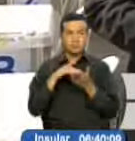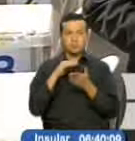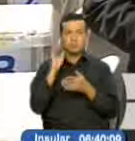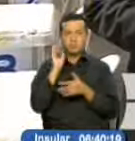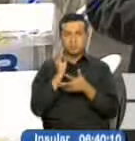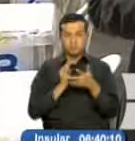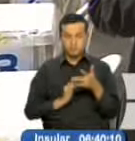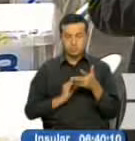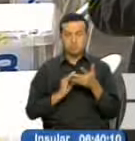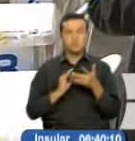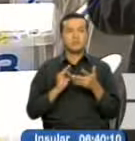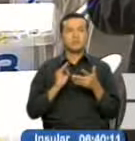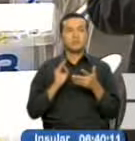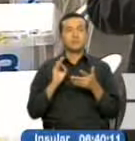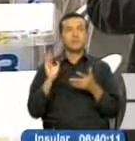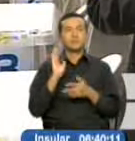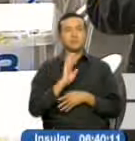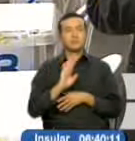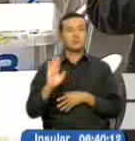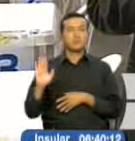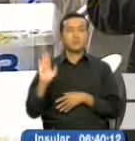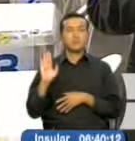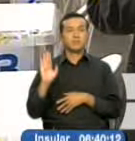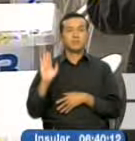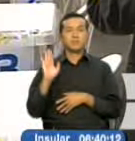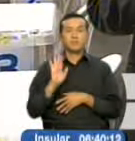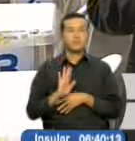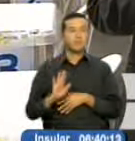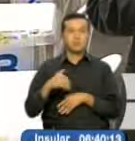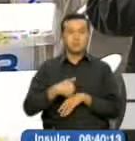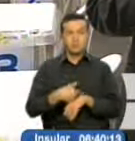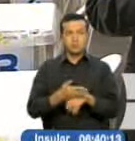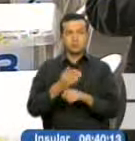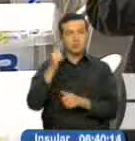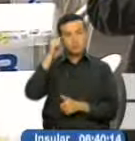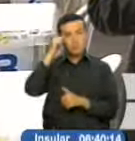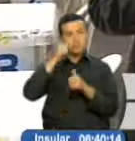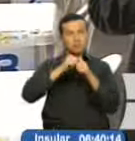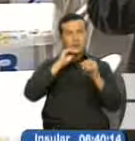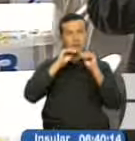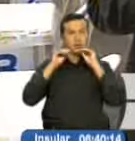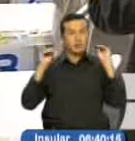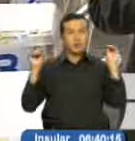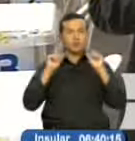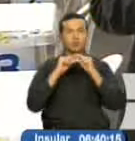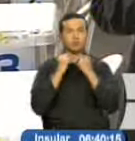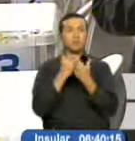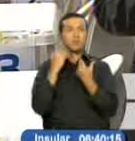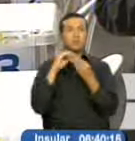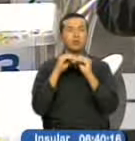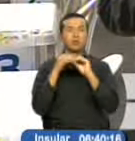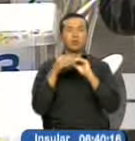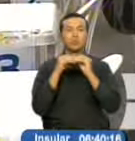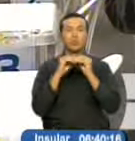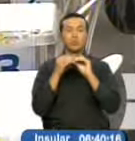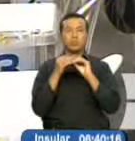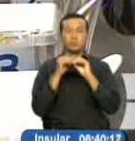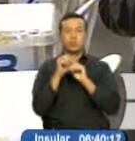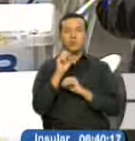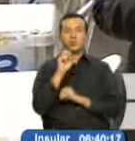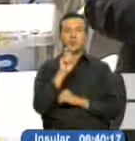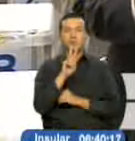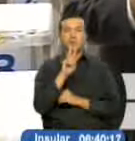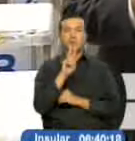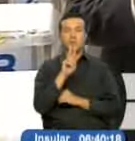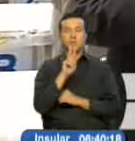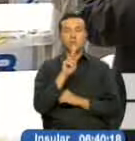votos que se realizará para toda esta jornada. Recordemos que el partido político de Creo Suma, o